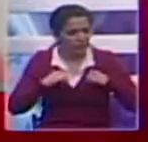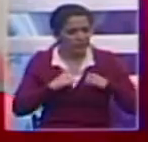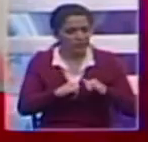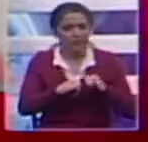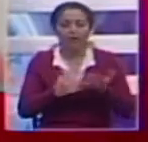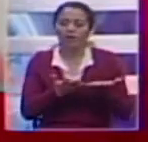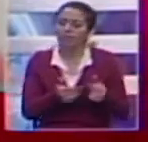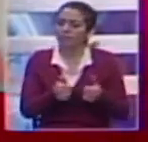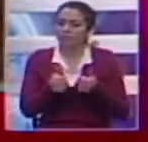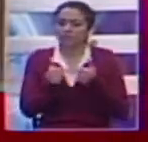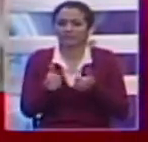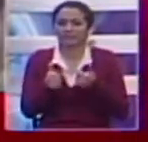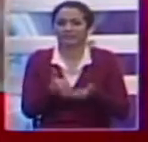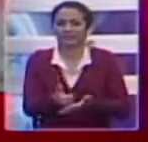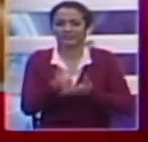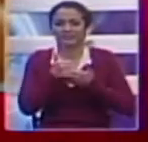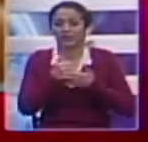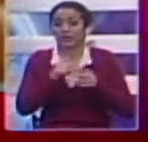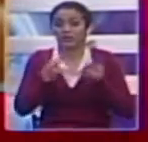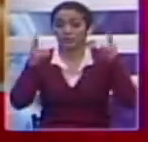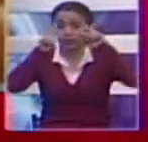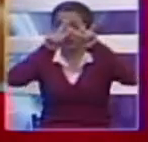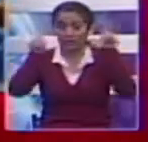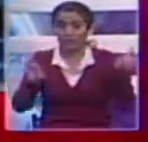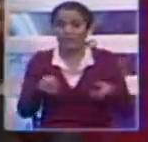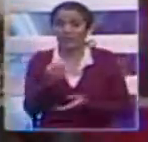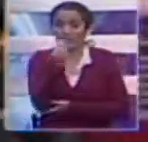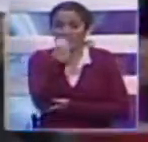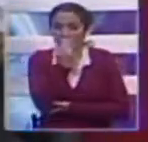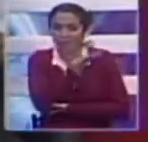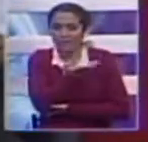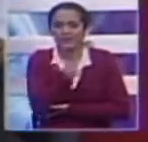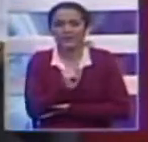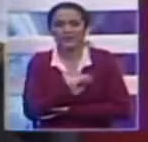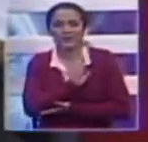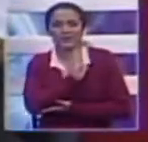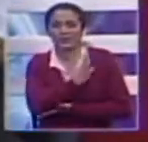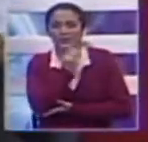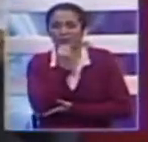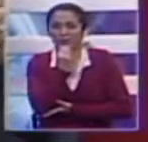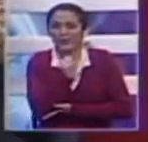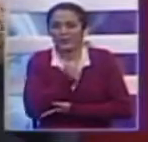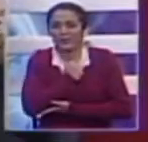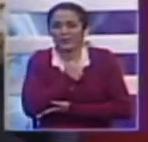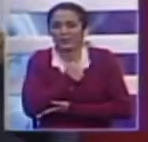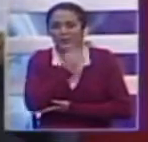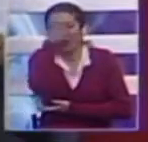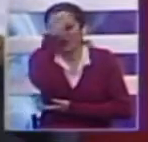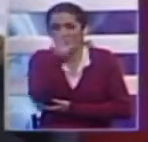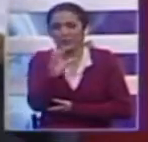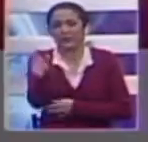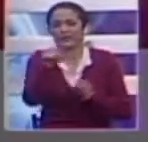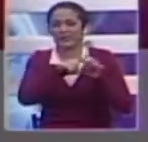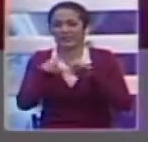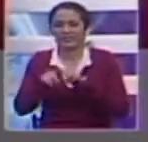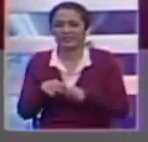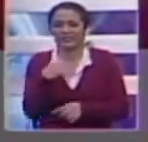gastronomía, cultura. La gastronomía, por supuesto, no podía faltar, su gente, sí. Sus paisajes, la gastronomía, qué maravilla. En las dos provincias